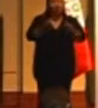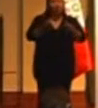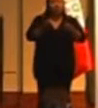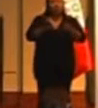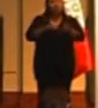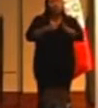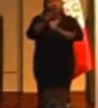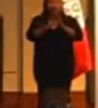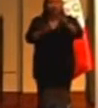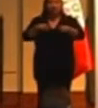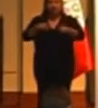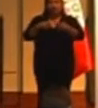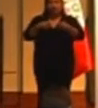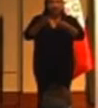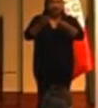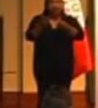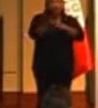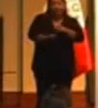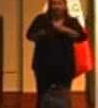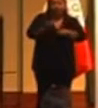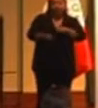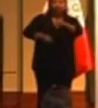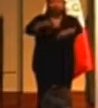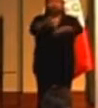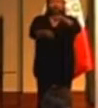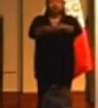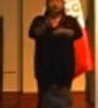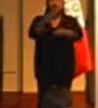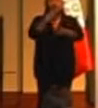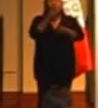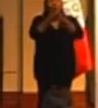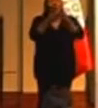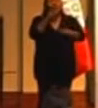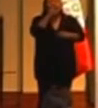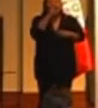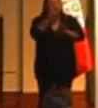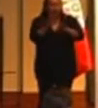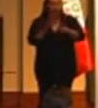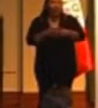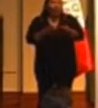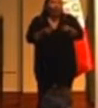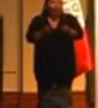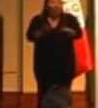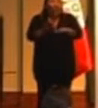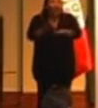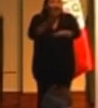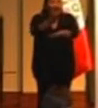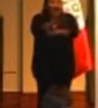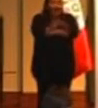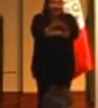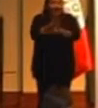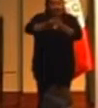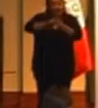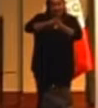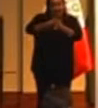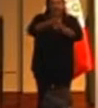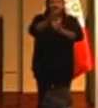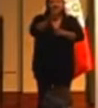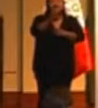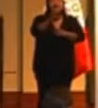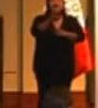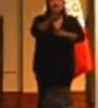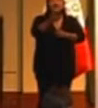la usa la gente, dato anecdótico, cuando medimos antes de que se comience a usar la